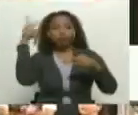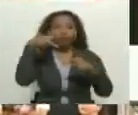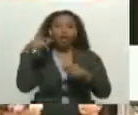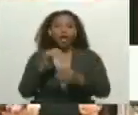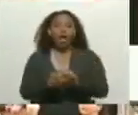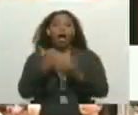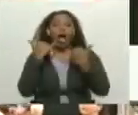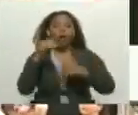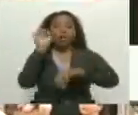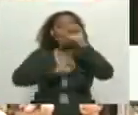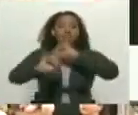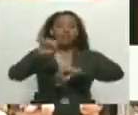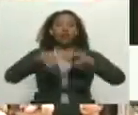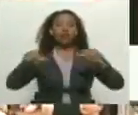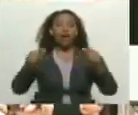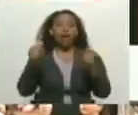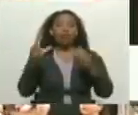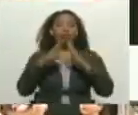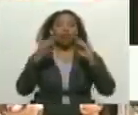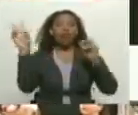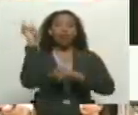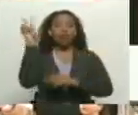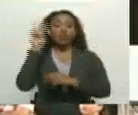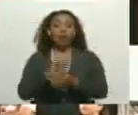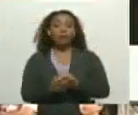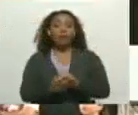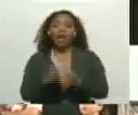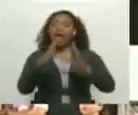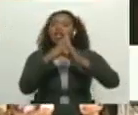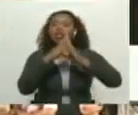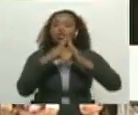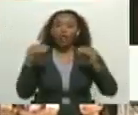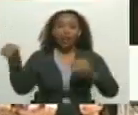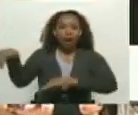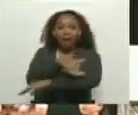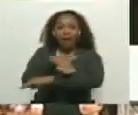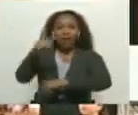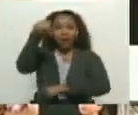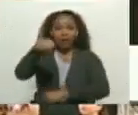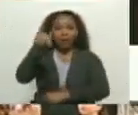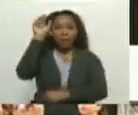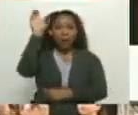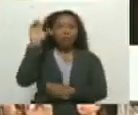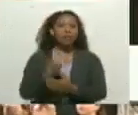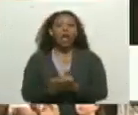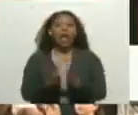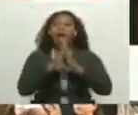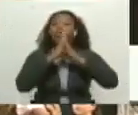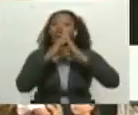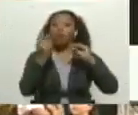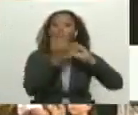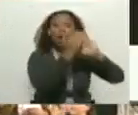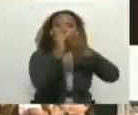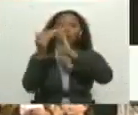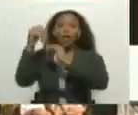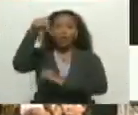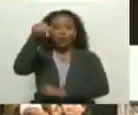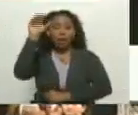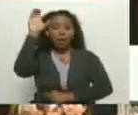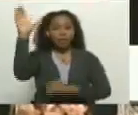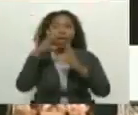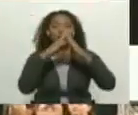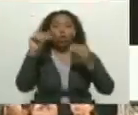territorial en toda Venezuela, en todas las calles de este país, en todas las comunidades de este país y en